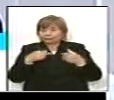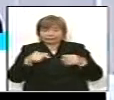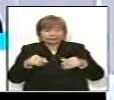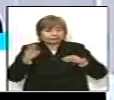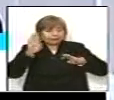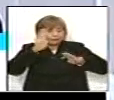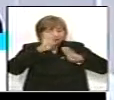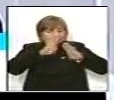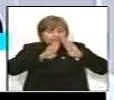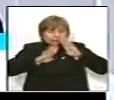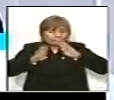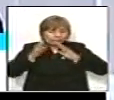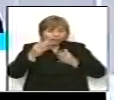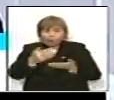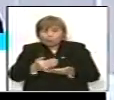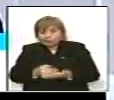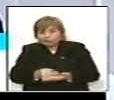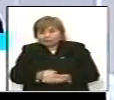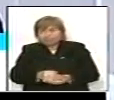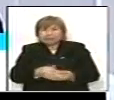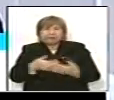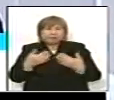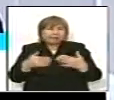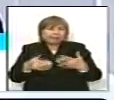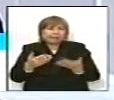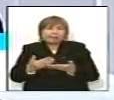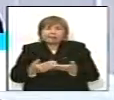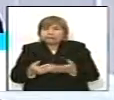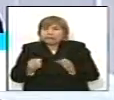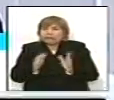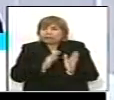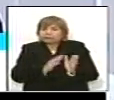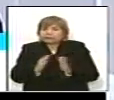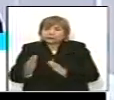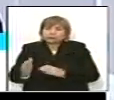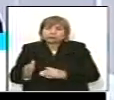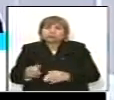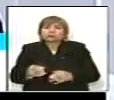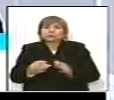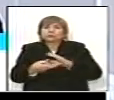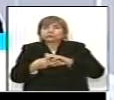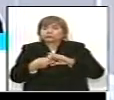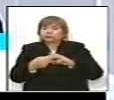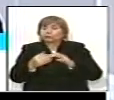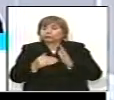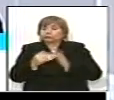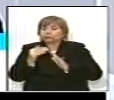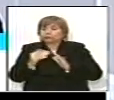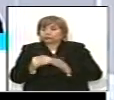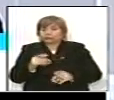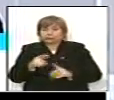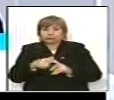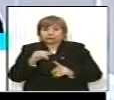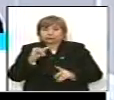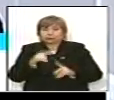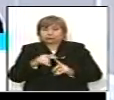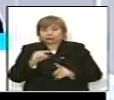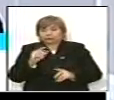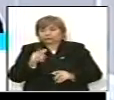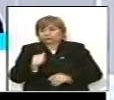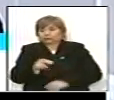que se ha evidenciado, que es la coexistencia entre el desarrollo de la actividad del minero en pequeña escala y el titular de una concesión